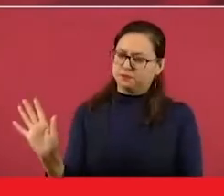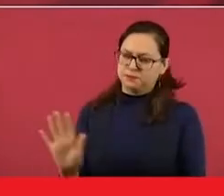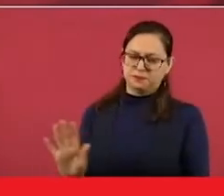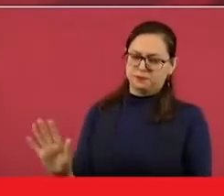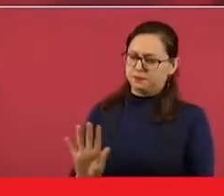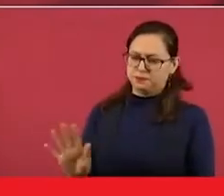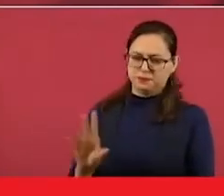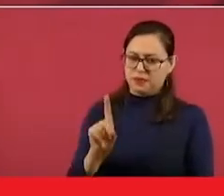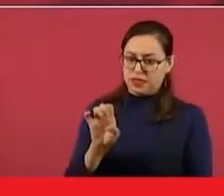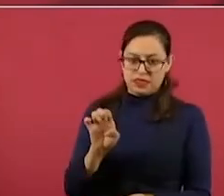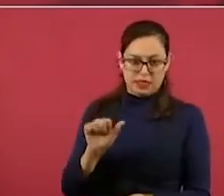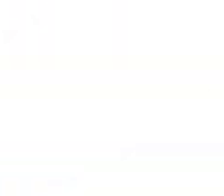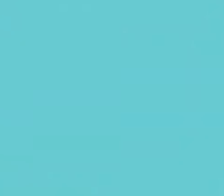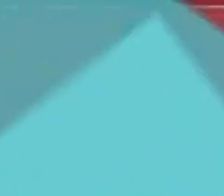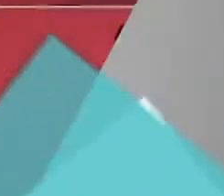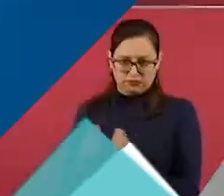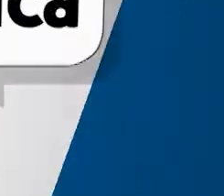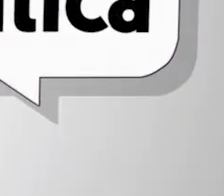directa